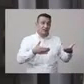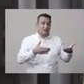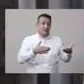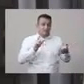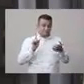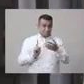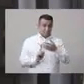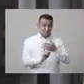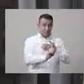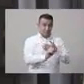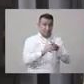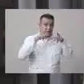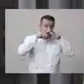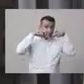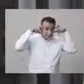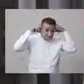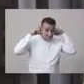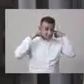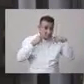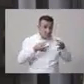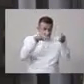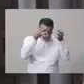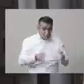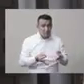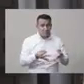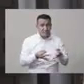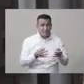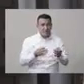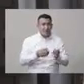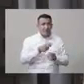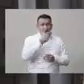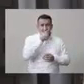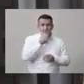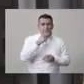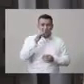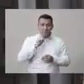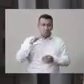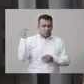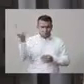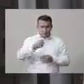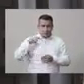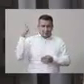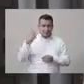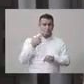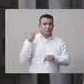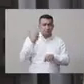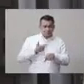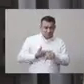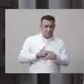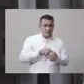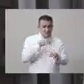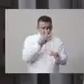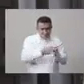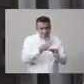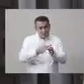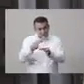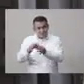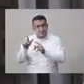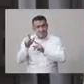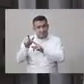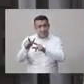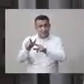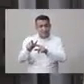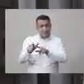todas las precauciones posibles que ya conocemos. Todos tenemos una responsabilidad que cumplir. Por